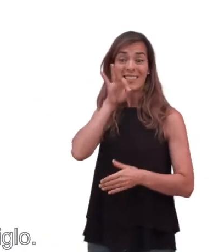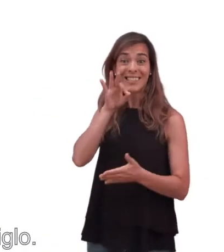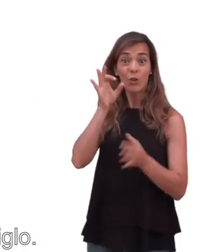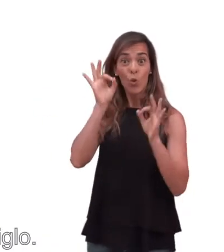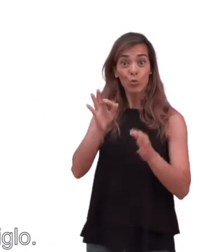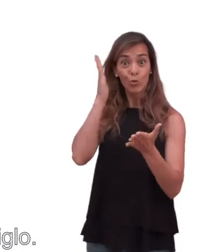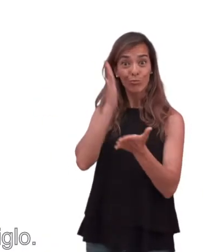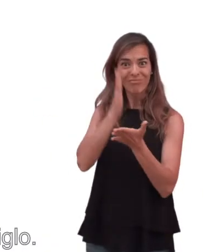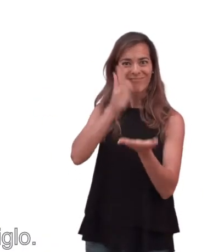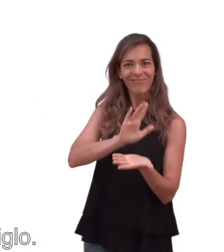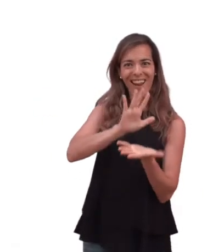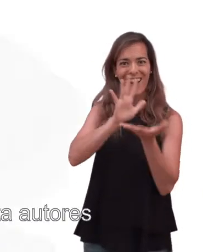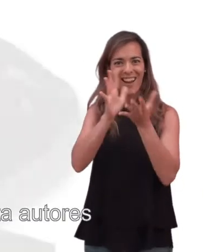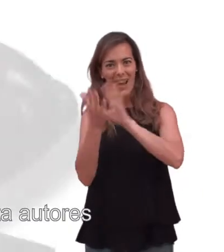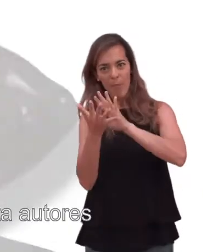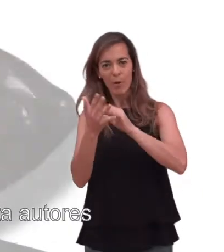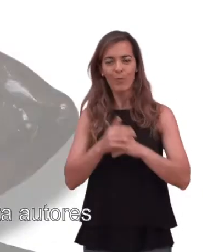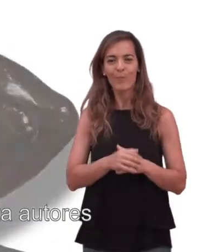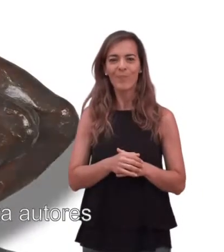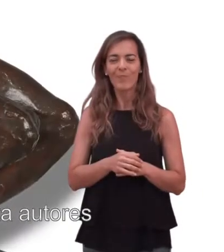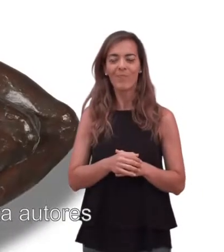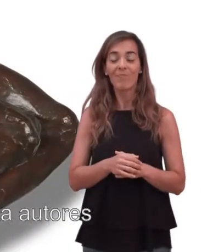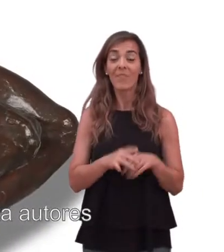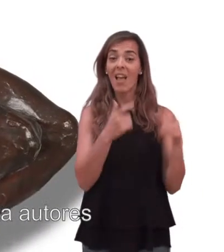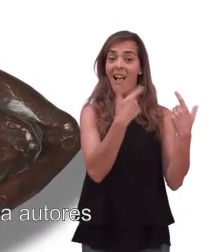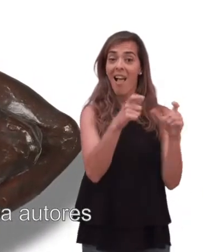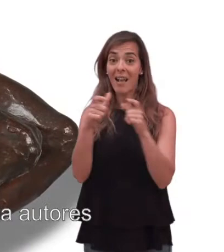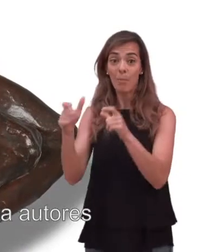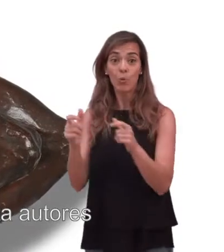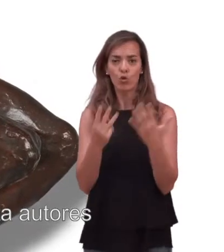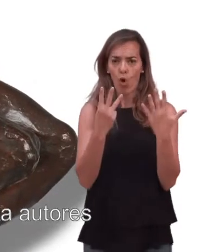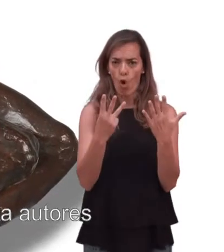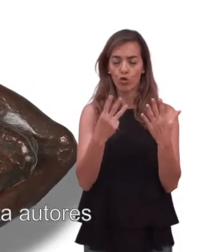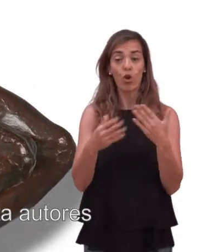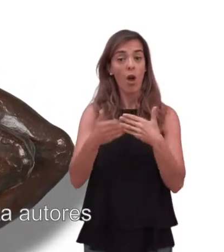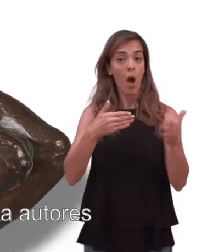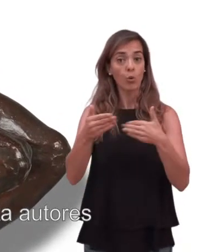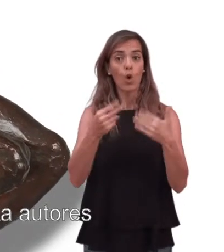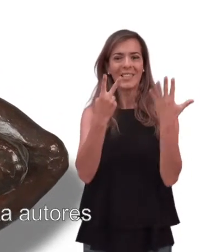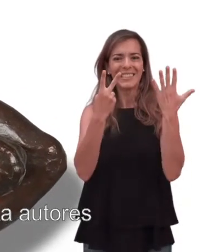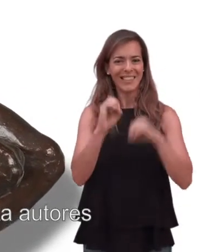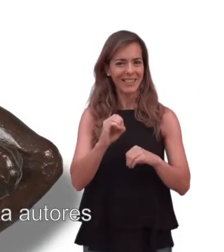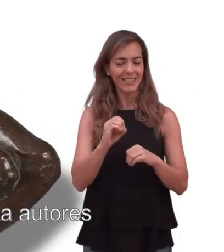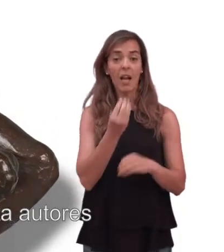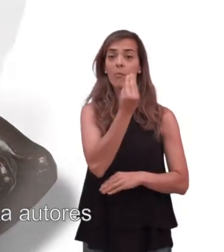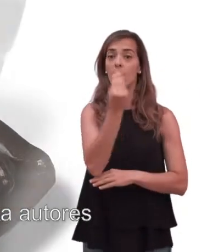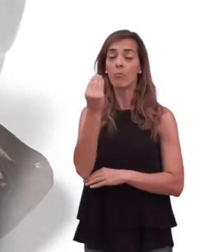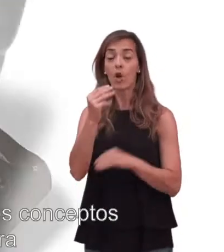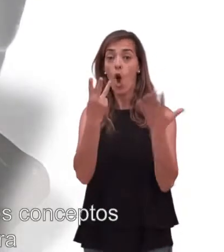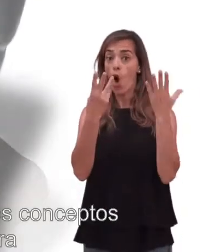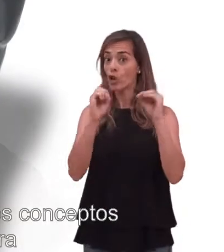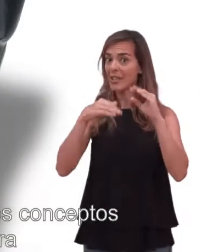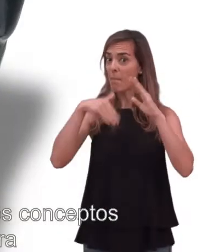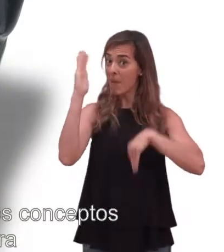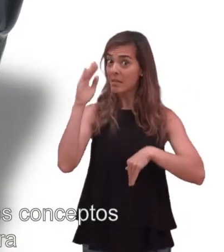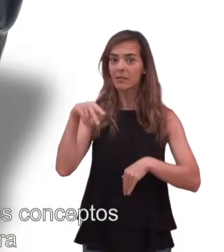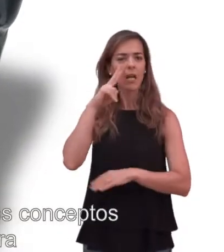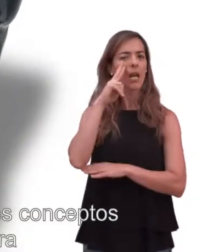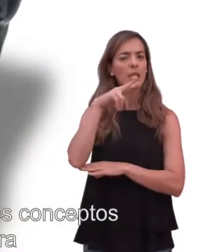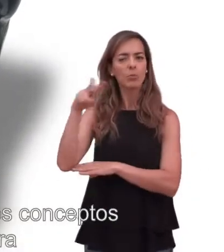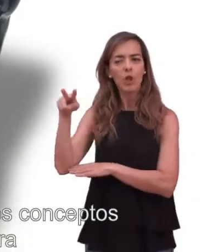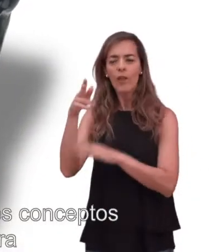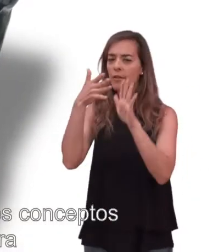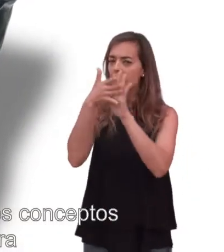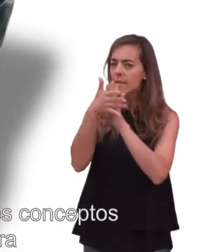el cambio de siglo. A lo largo de 8 capítulos, 70 autores y más de 80 obras, la exposición va